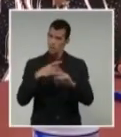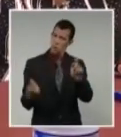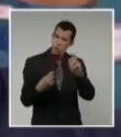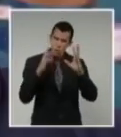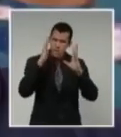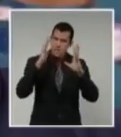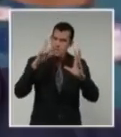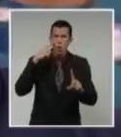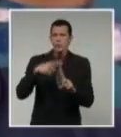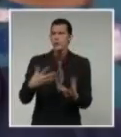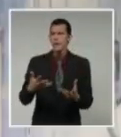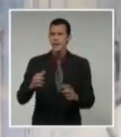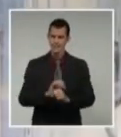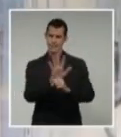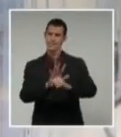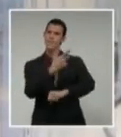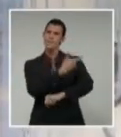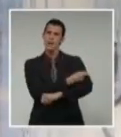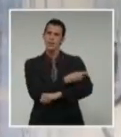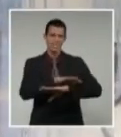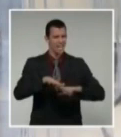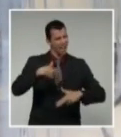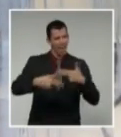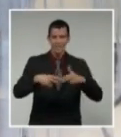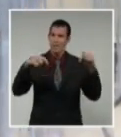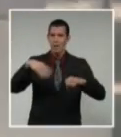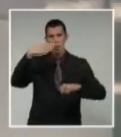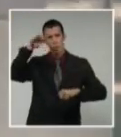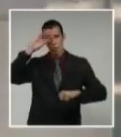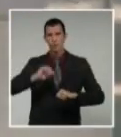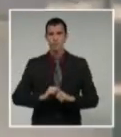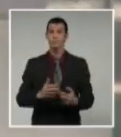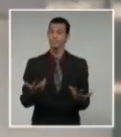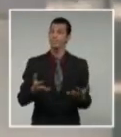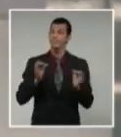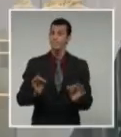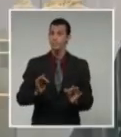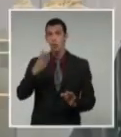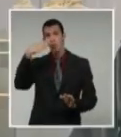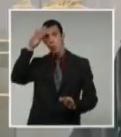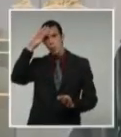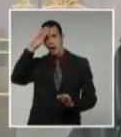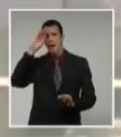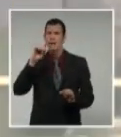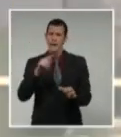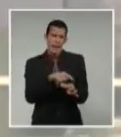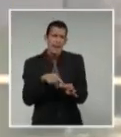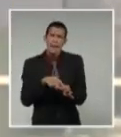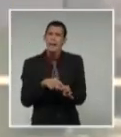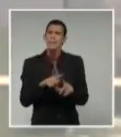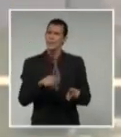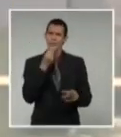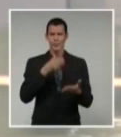a avanzar y apoyar a poblaciones donde están siendo muy atacadas muy afectadas por la cob y 19 de